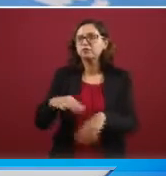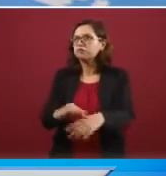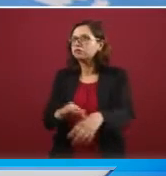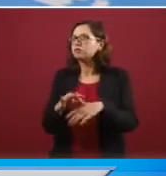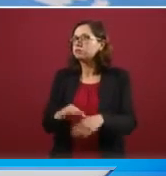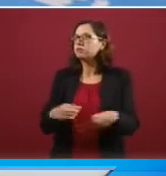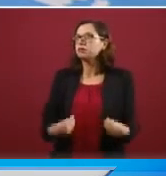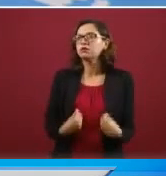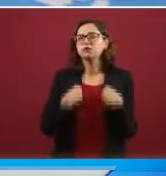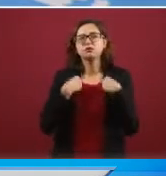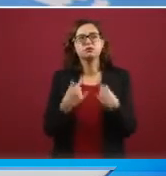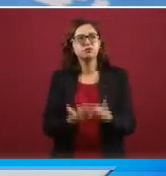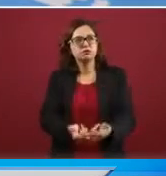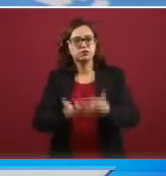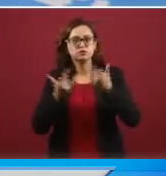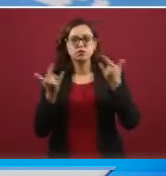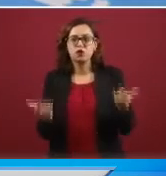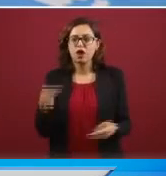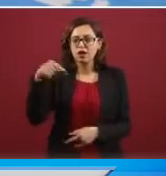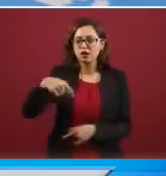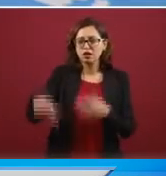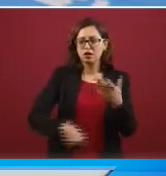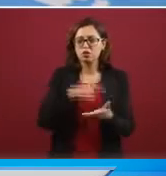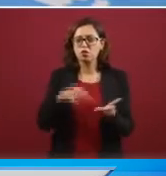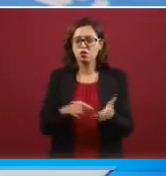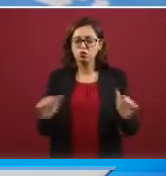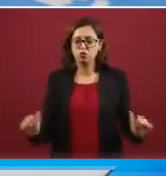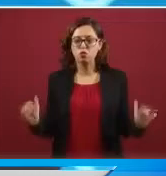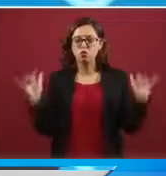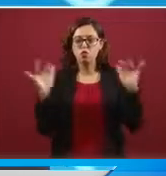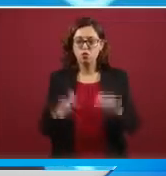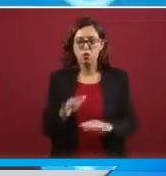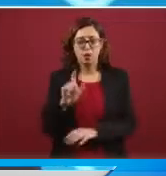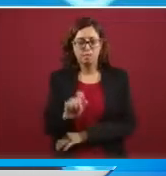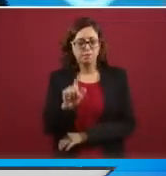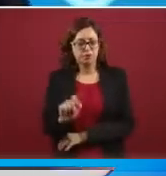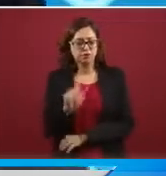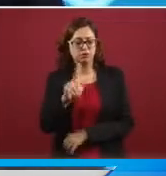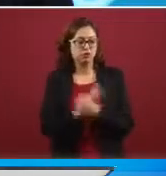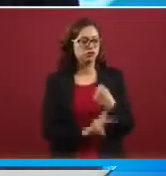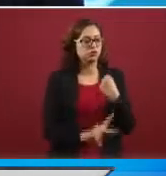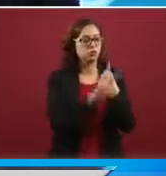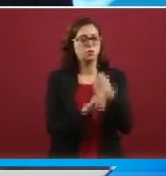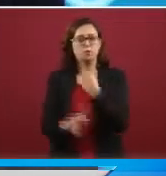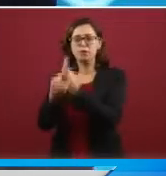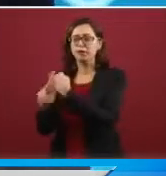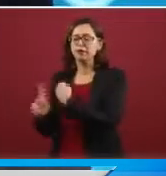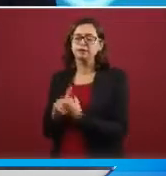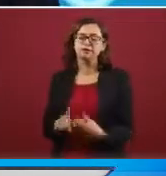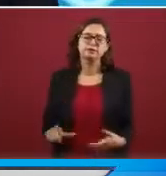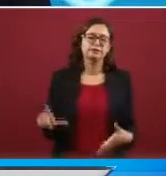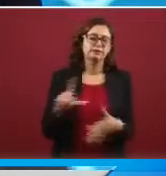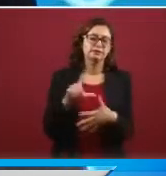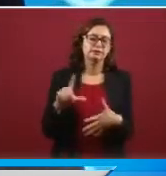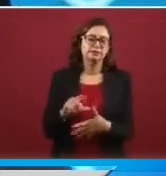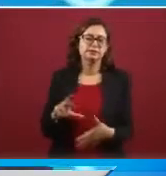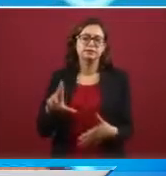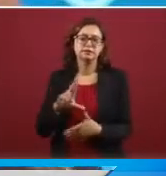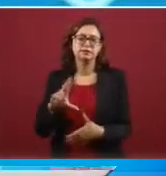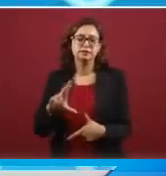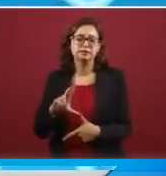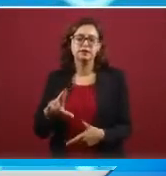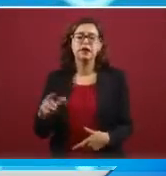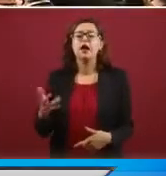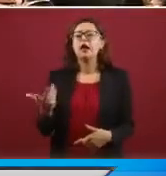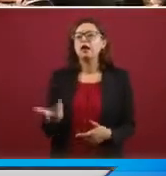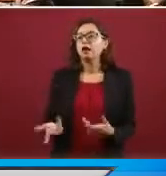Caribe. Por cada evento climático se pierde en promedio 17% del Producto Interno Bruto, por lo que es urgente y necesario establecer planes de